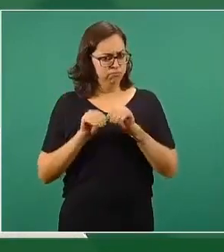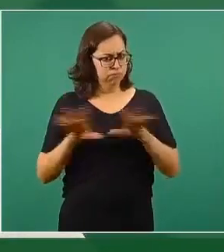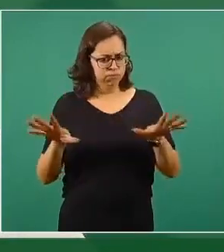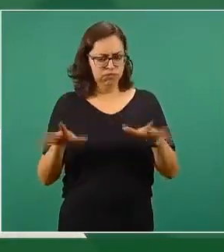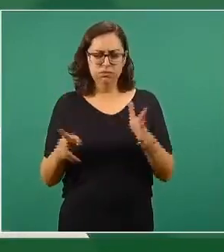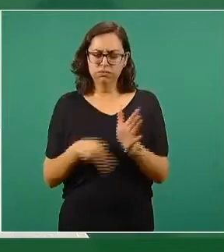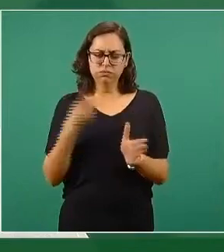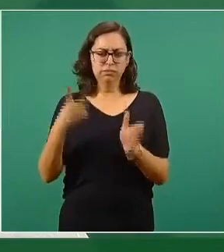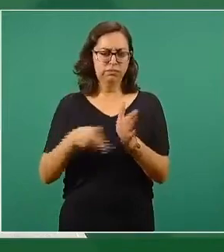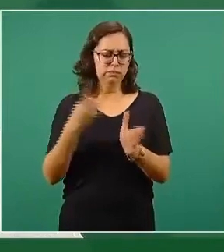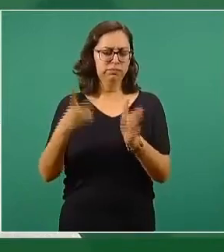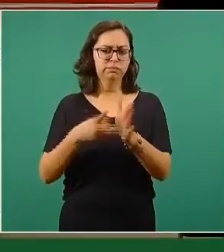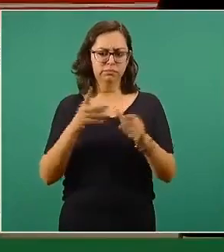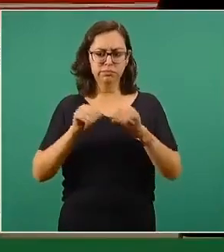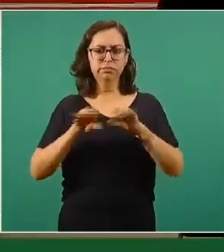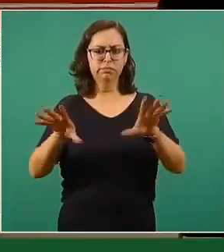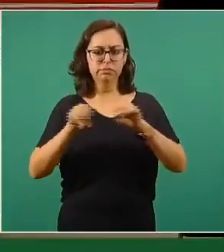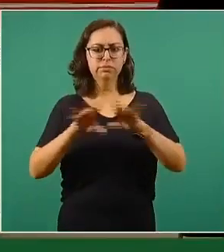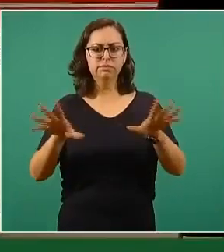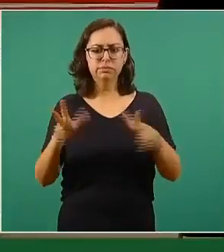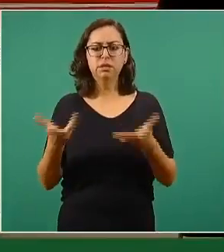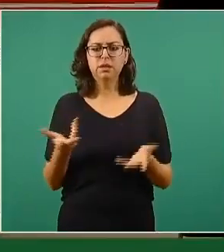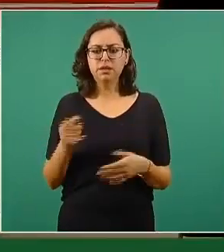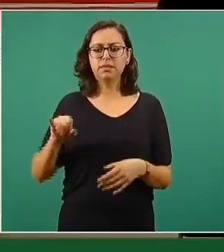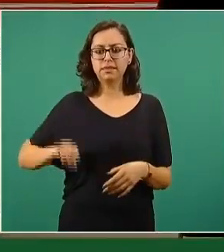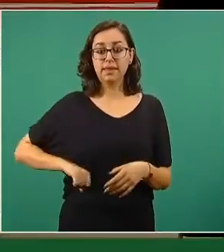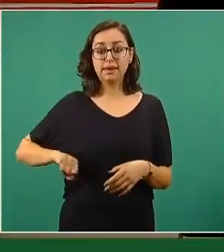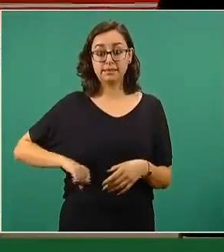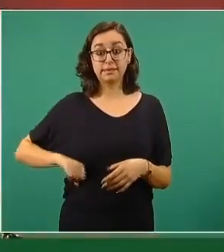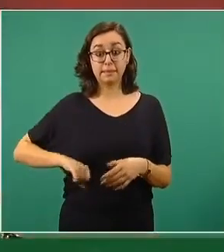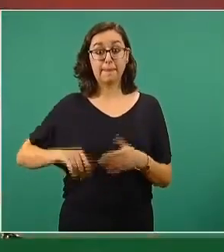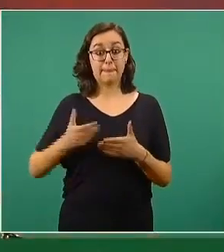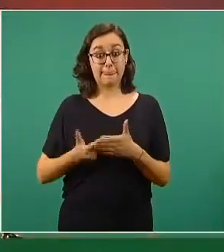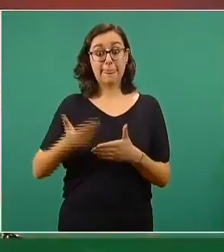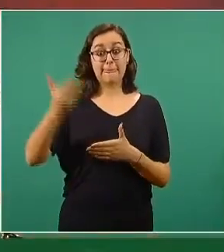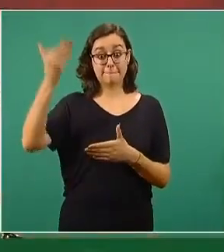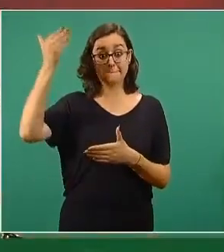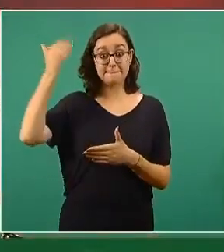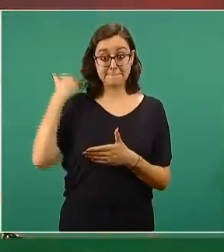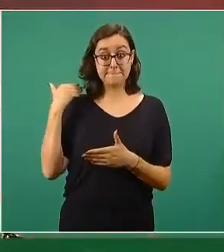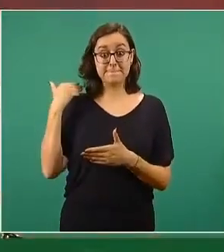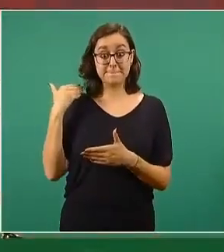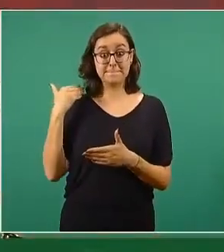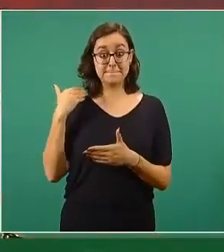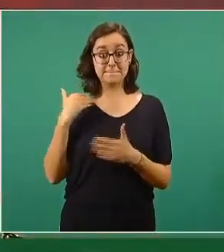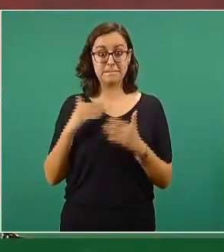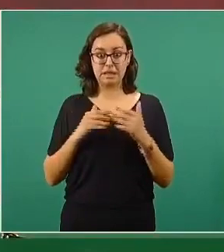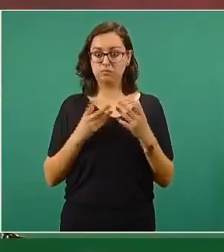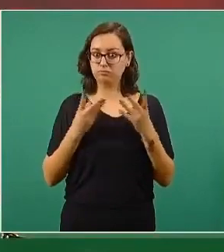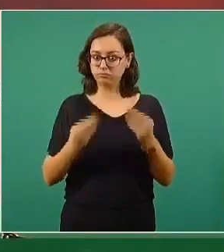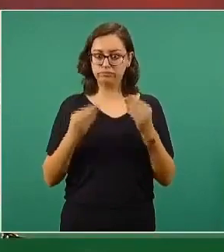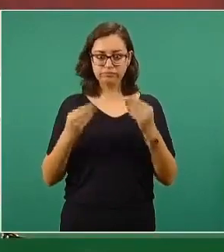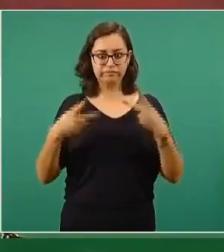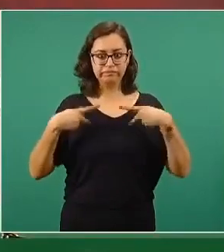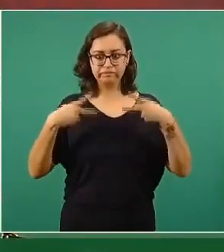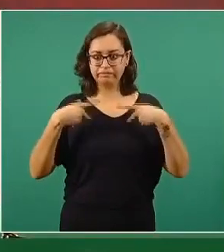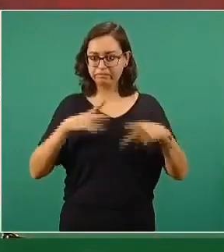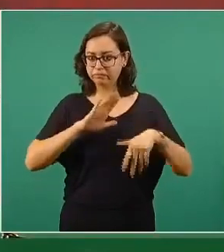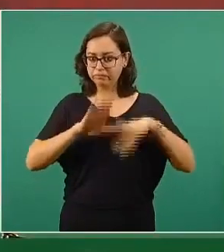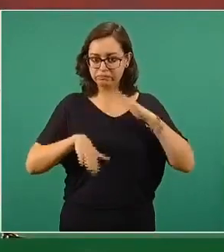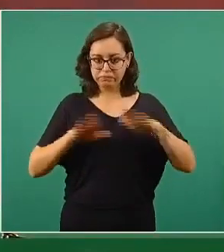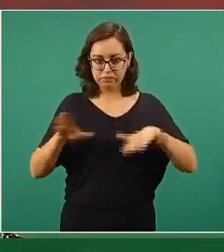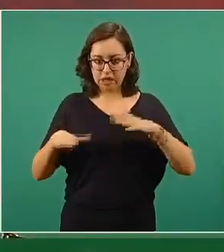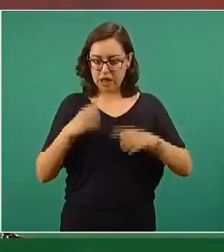seguiremos. Es interesante ver que en su momento tuvimos exceso de mortalidad cuando comparamos la cantidad de funciones que han ocurrido